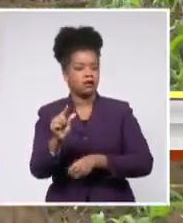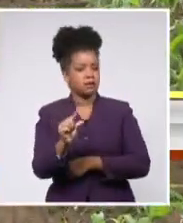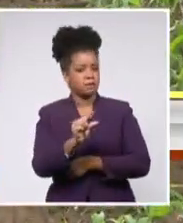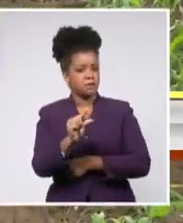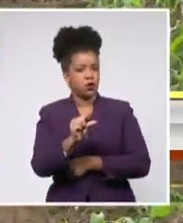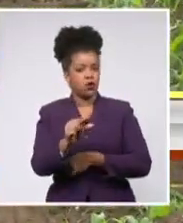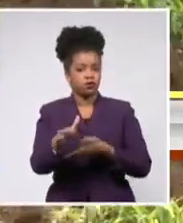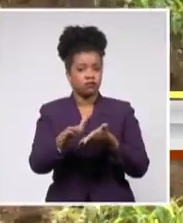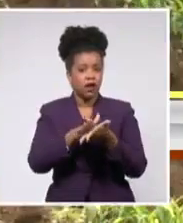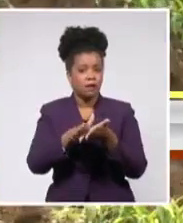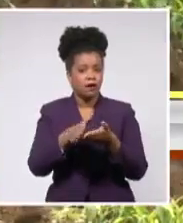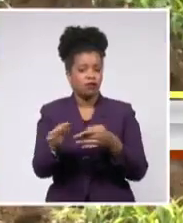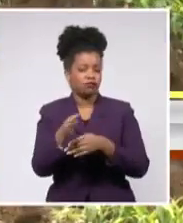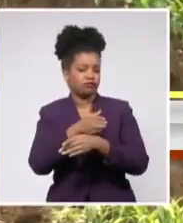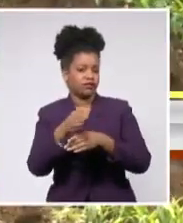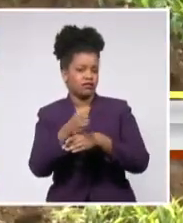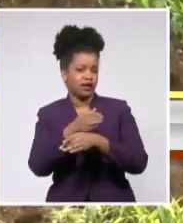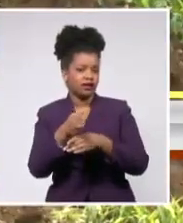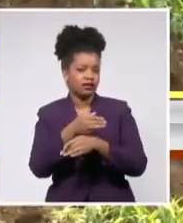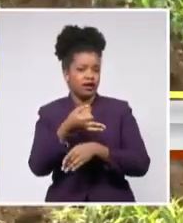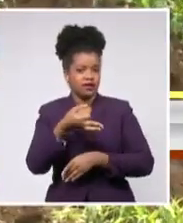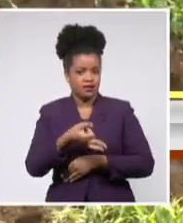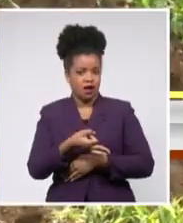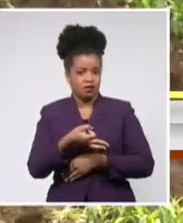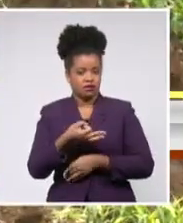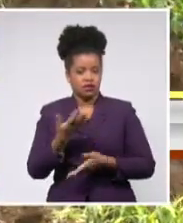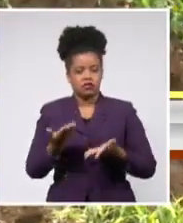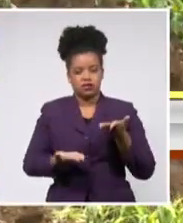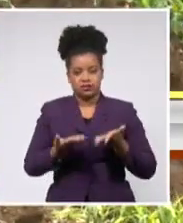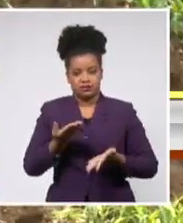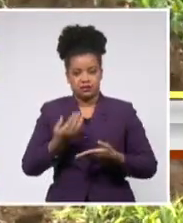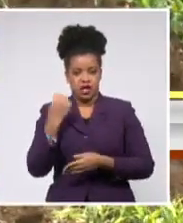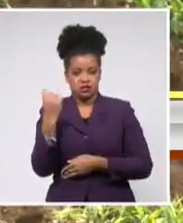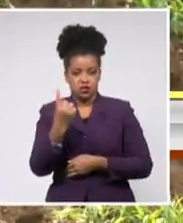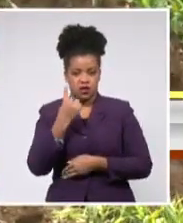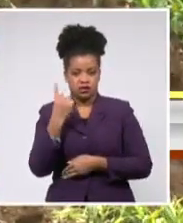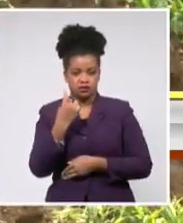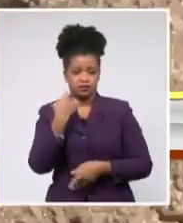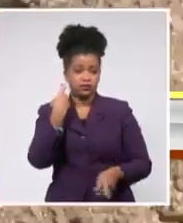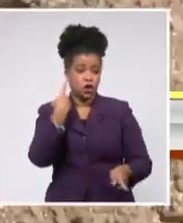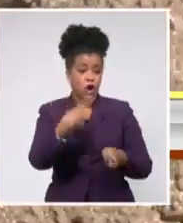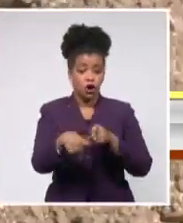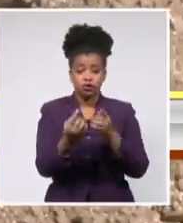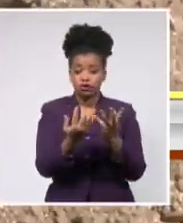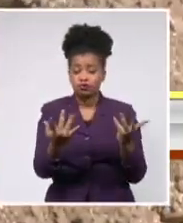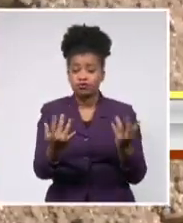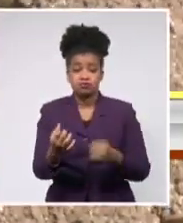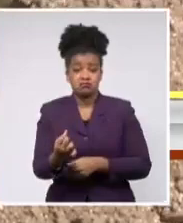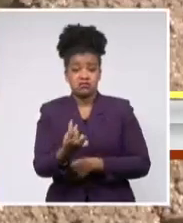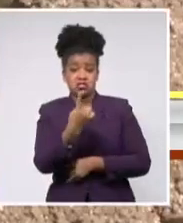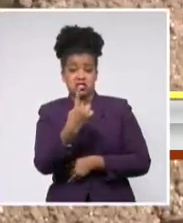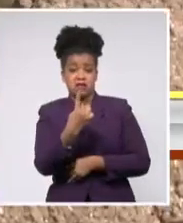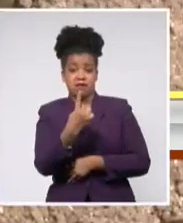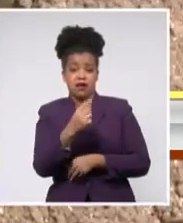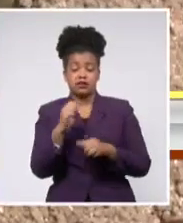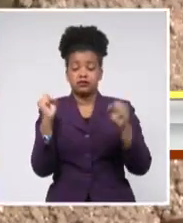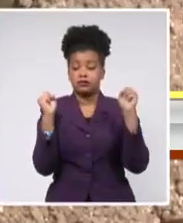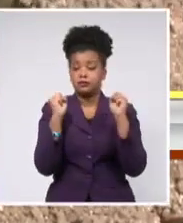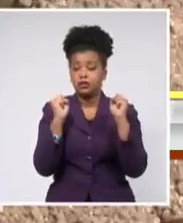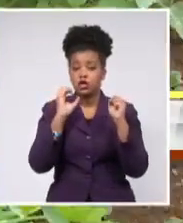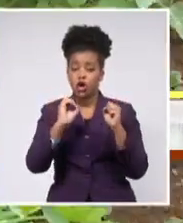tabaco y los granos comprometidos con el balance nacional. El resto de los cultivos dependen en primer lugar del clima y si este